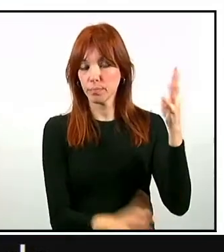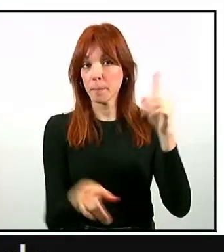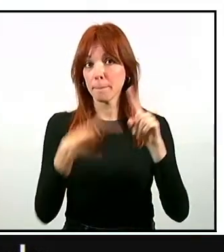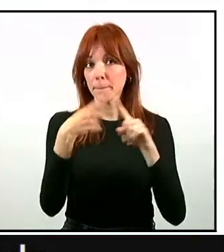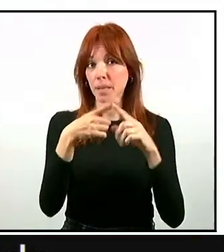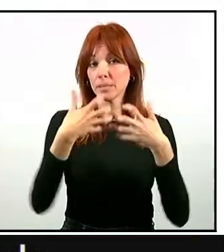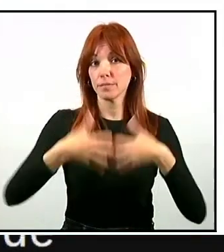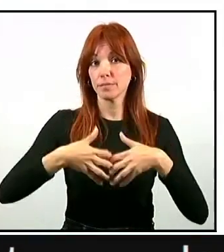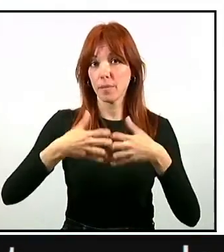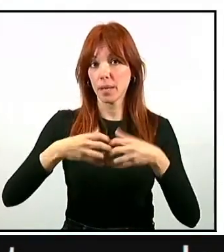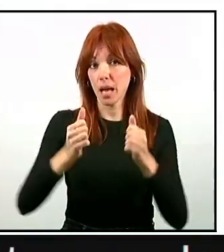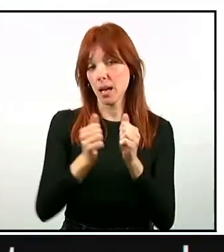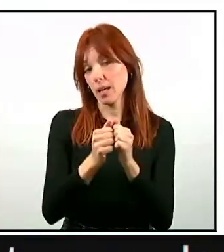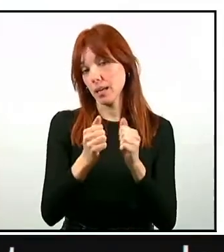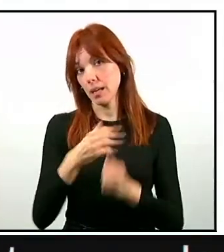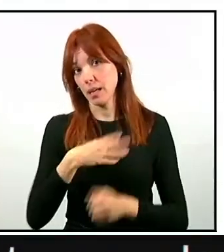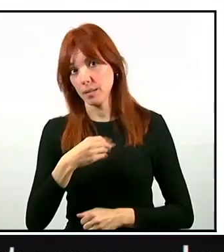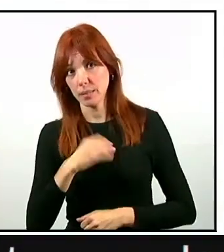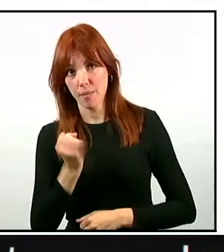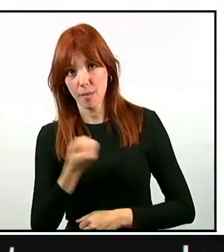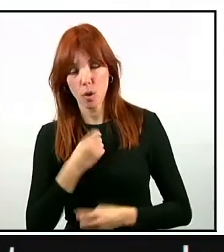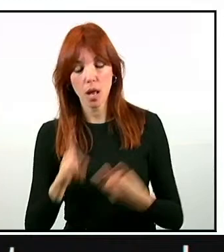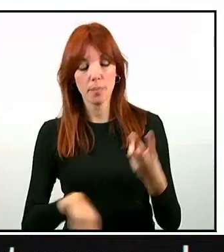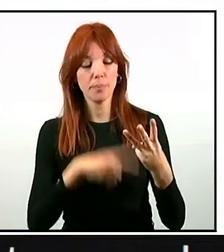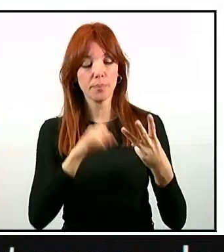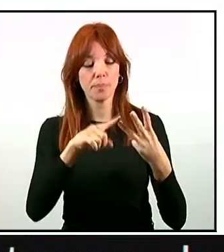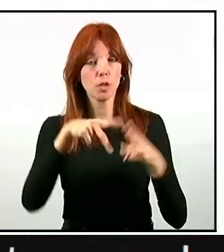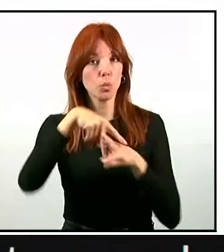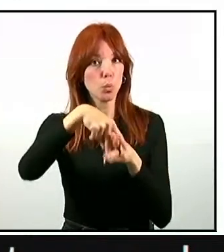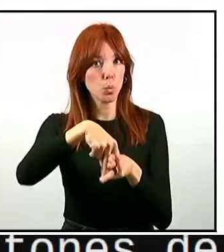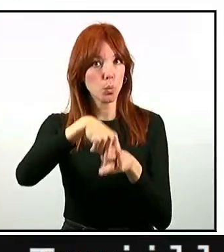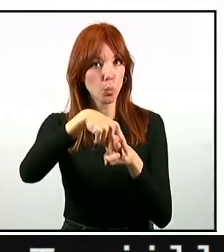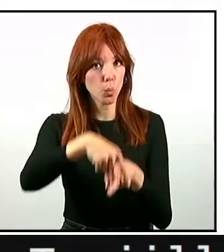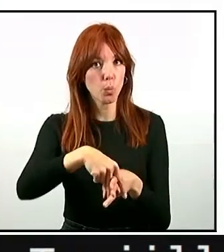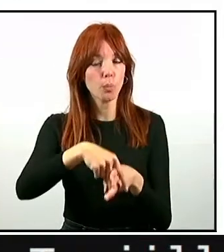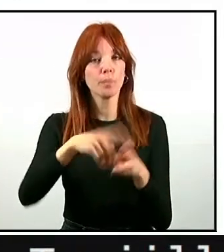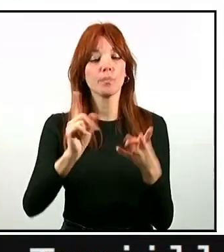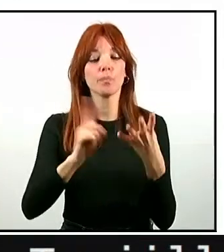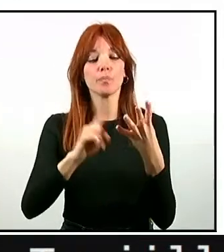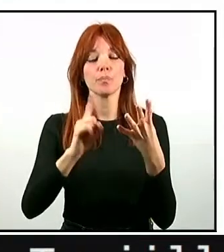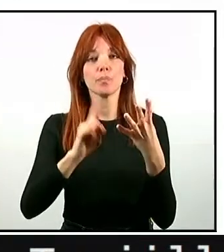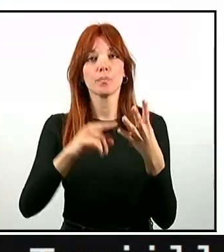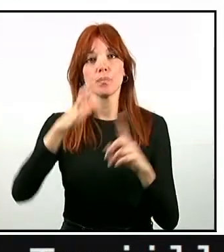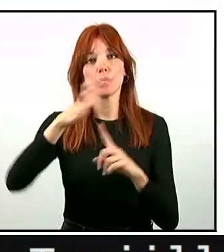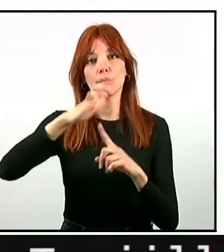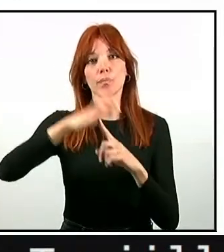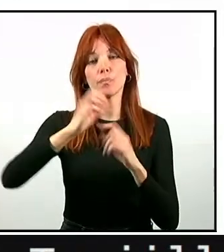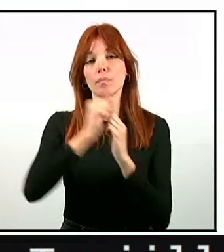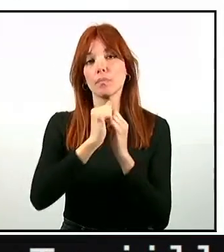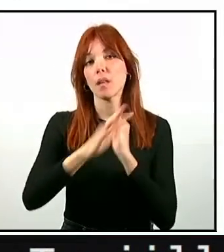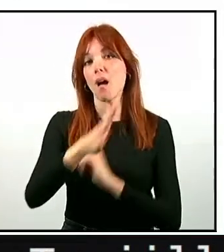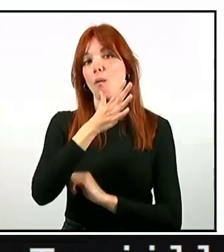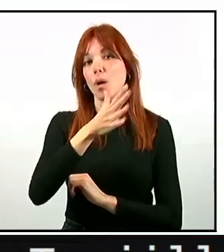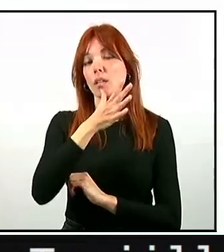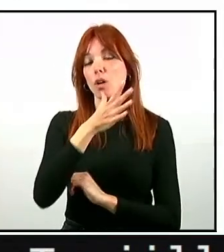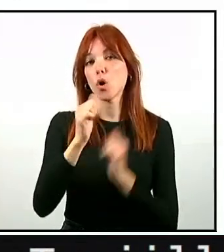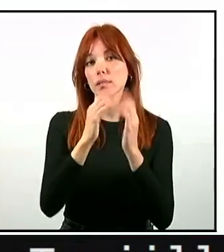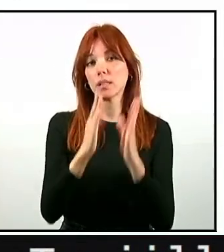cartones de Navalmoral, la fábrica de diamantes de Trujillo o el parque acuático de Casar de Cáceres.